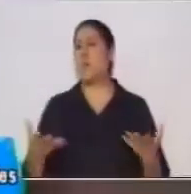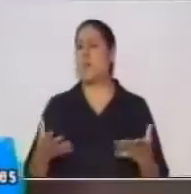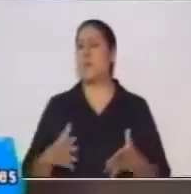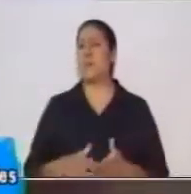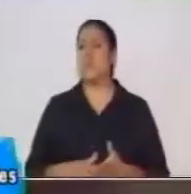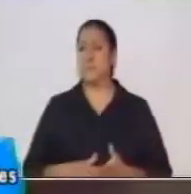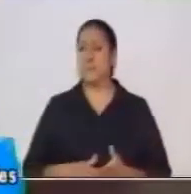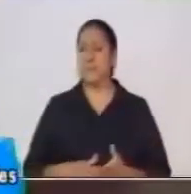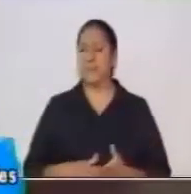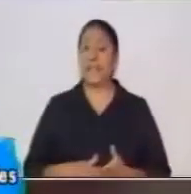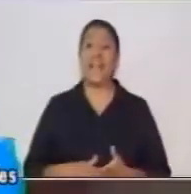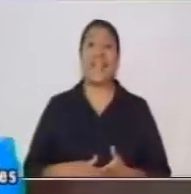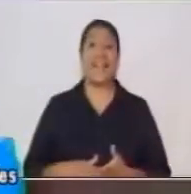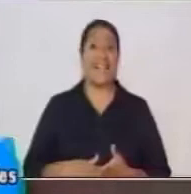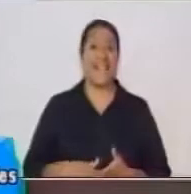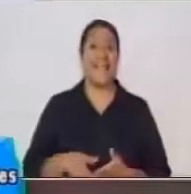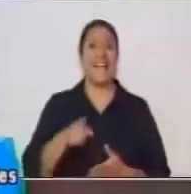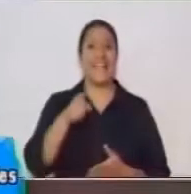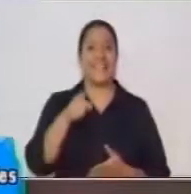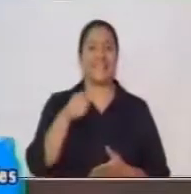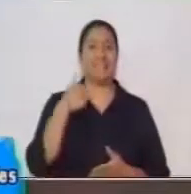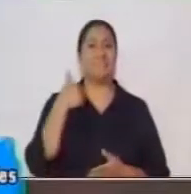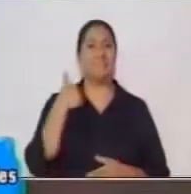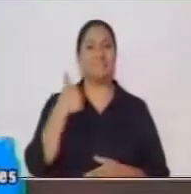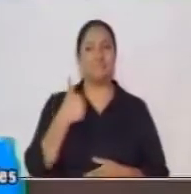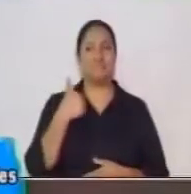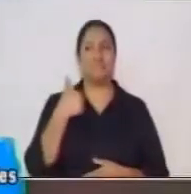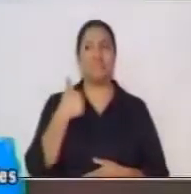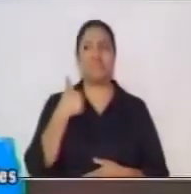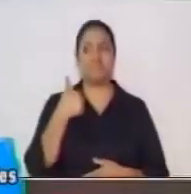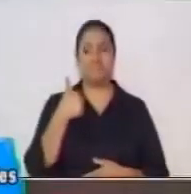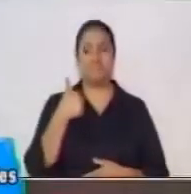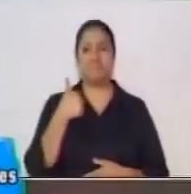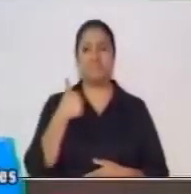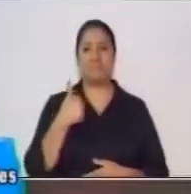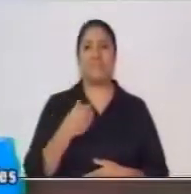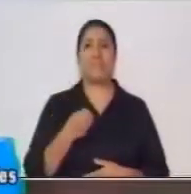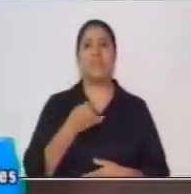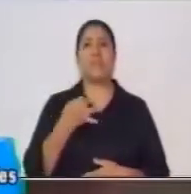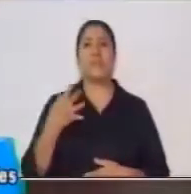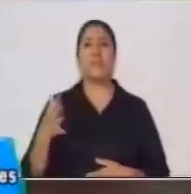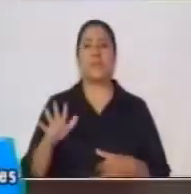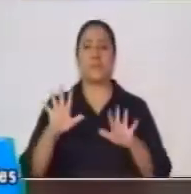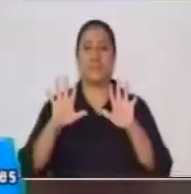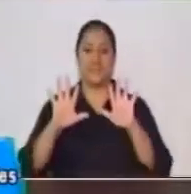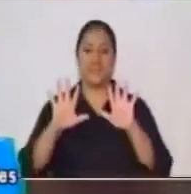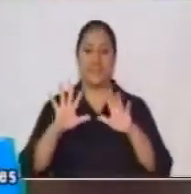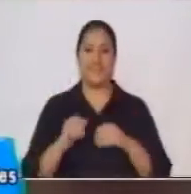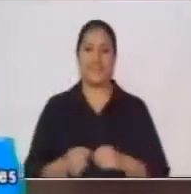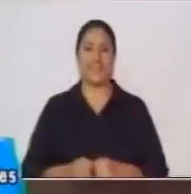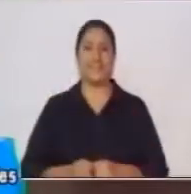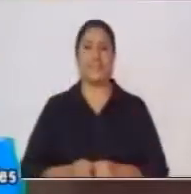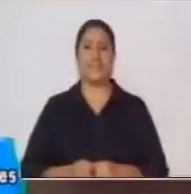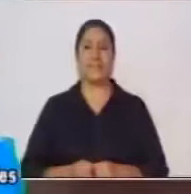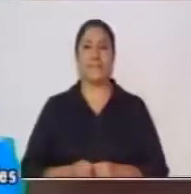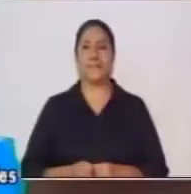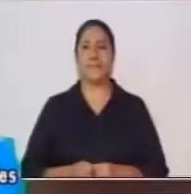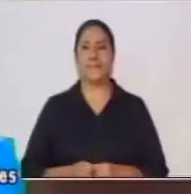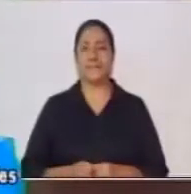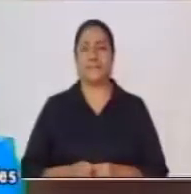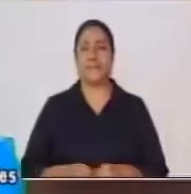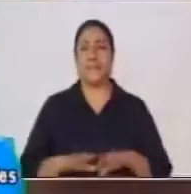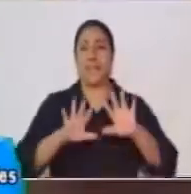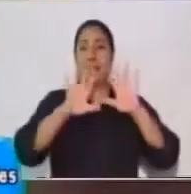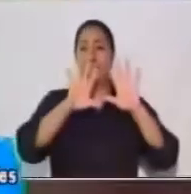bien. Nos toca el número 10. El 10